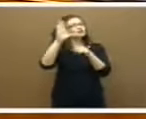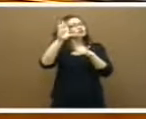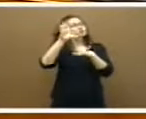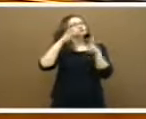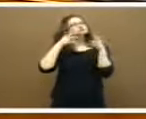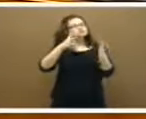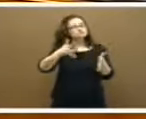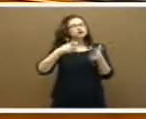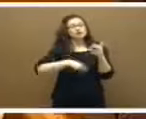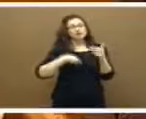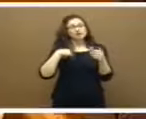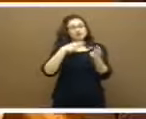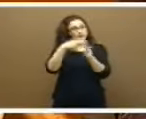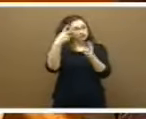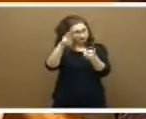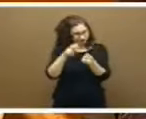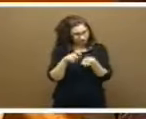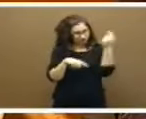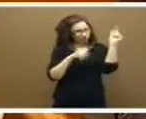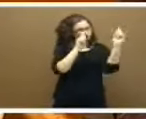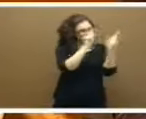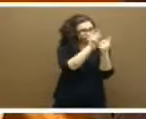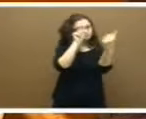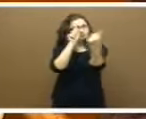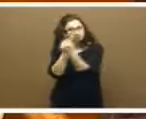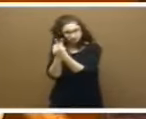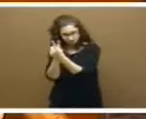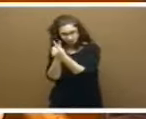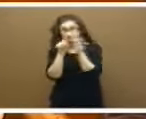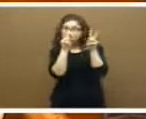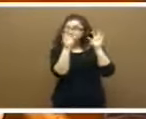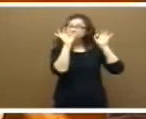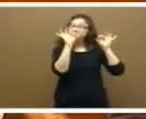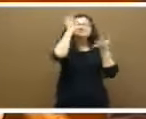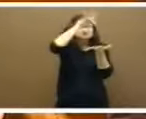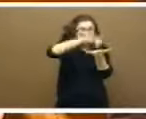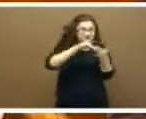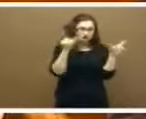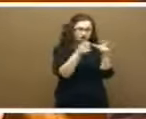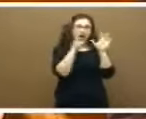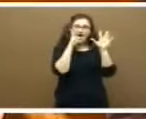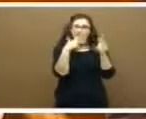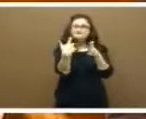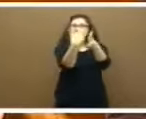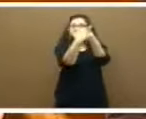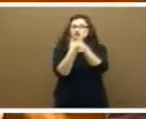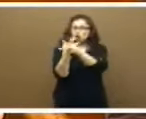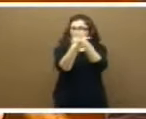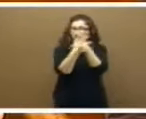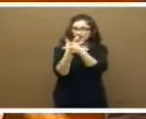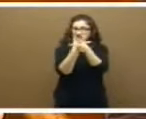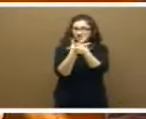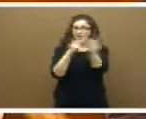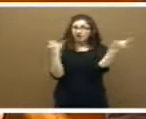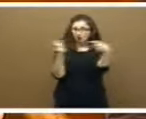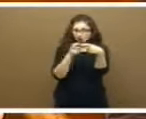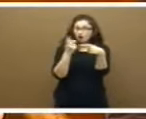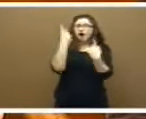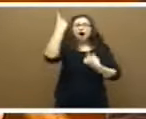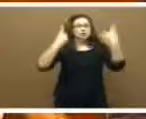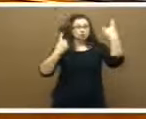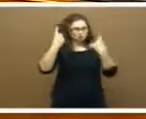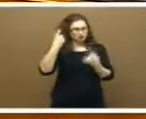de Política Fiscal. Eso en cuanto a las presenciales. Por videoconferencia hemos tenido algunas